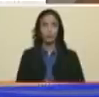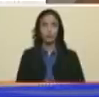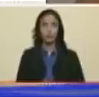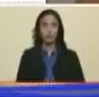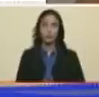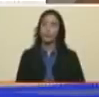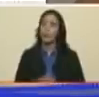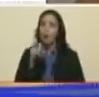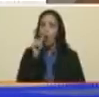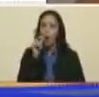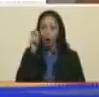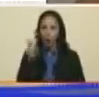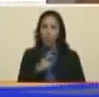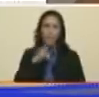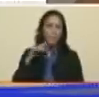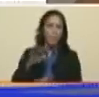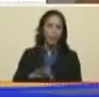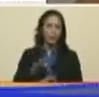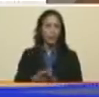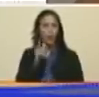Ali Rodríguez no era un hombre